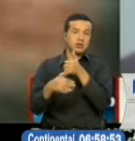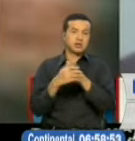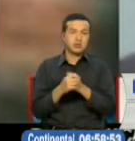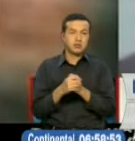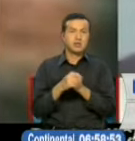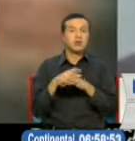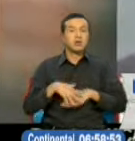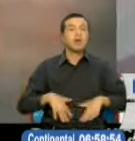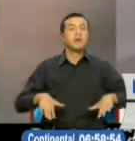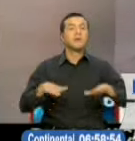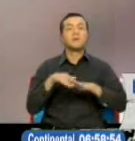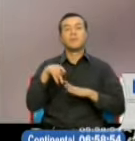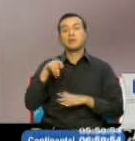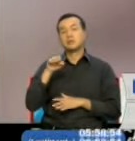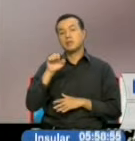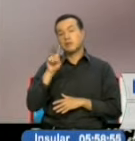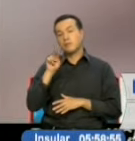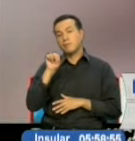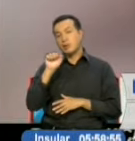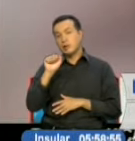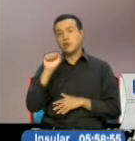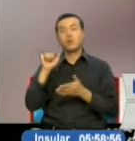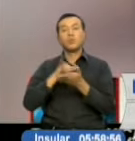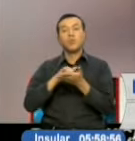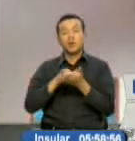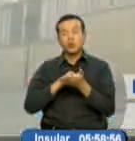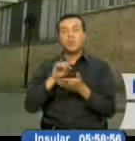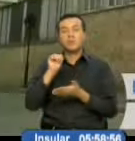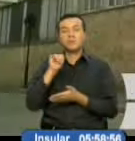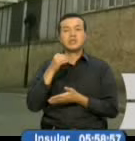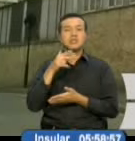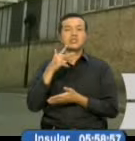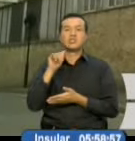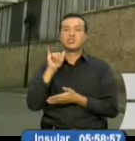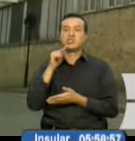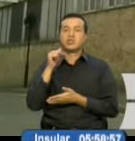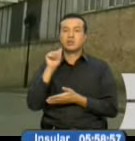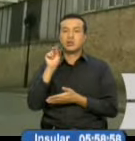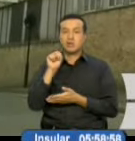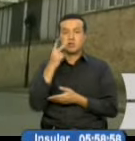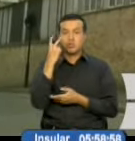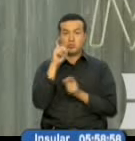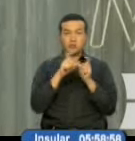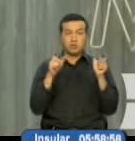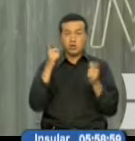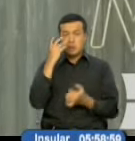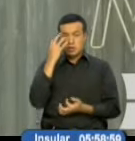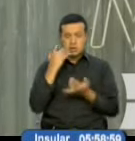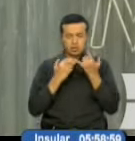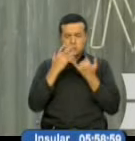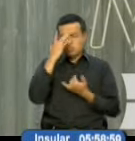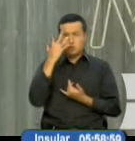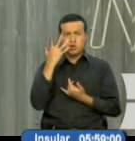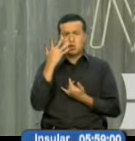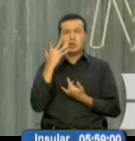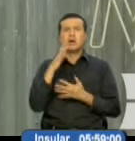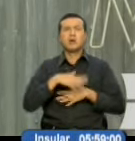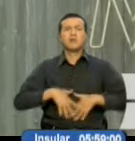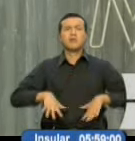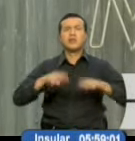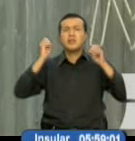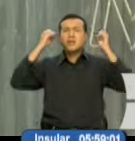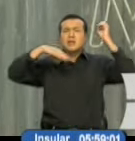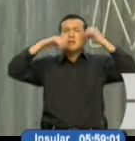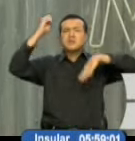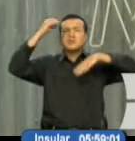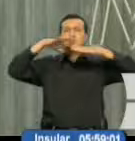poblaciones de Pensilvania, Nueva York, Indiana y Michigan. 12 personas se quemaron tras el ataque con ácido en una discoteca